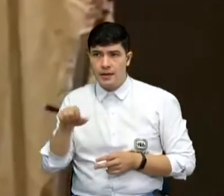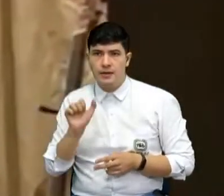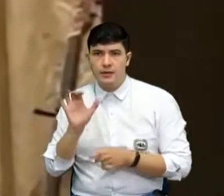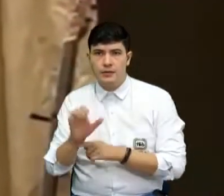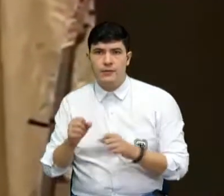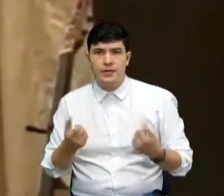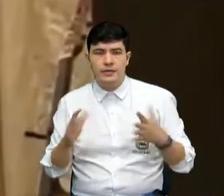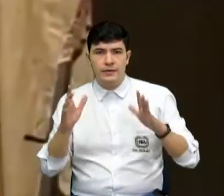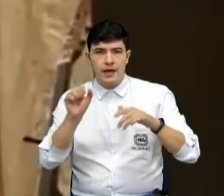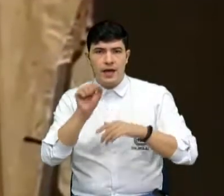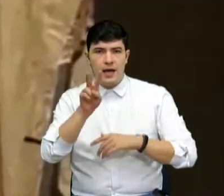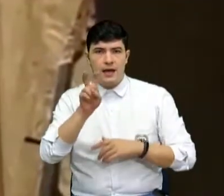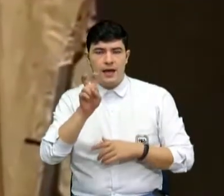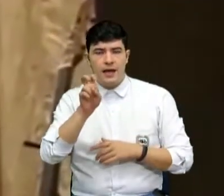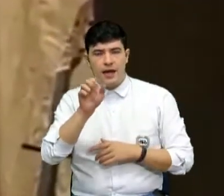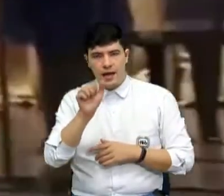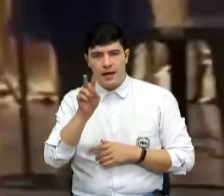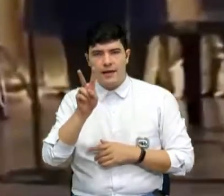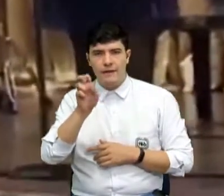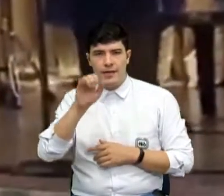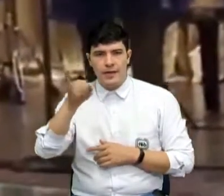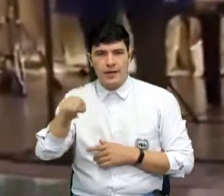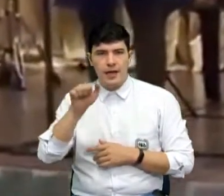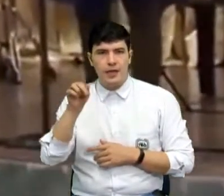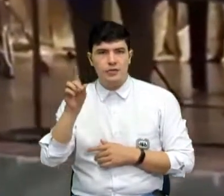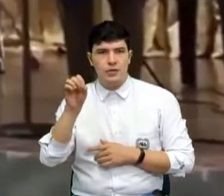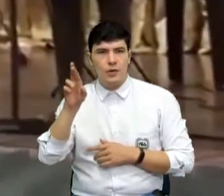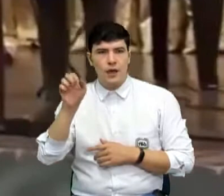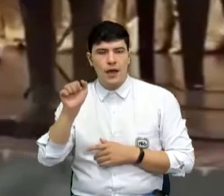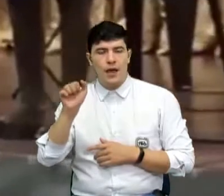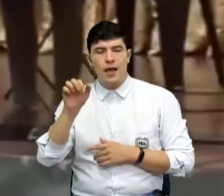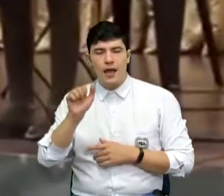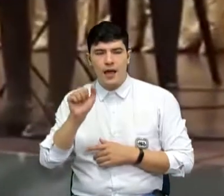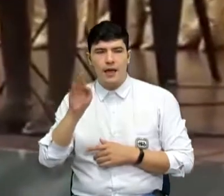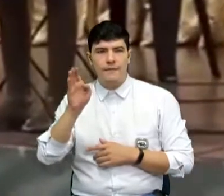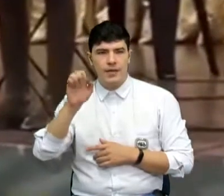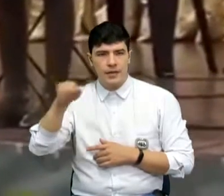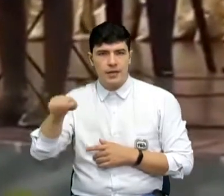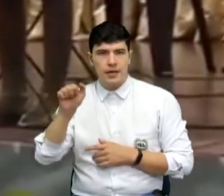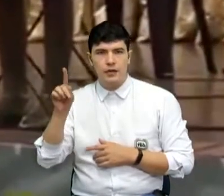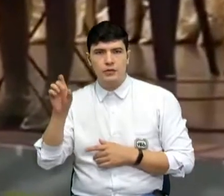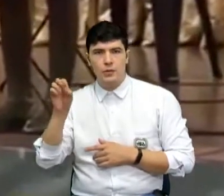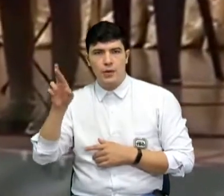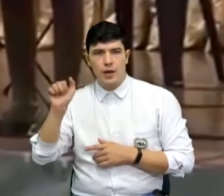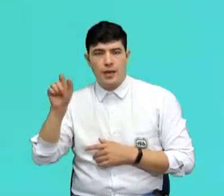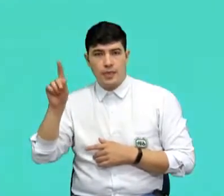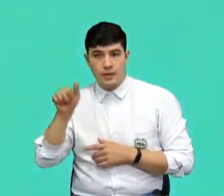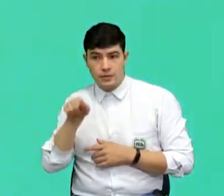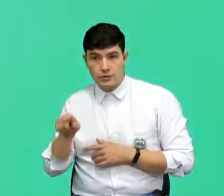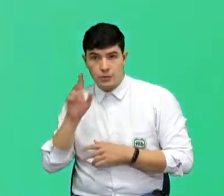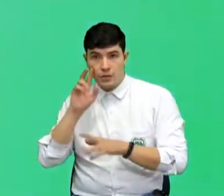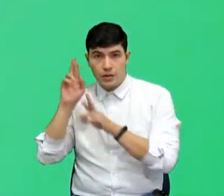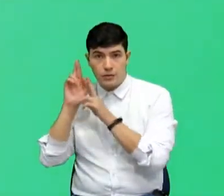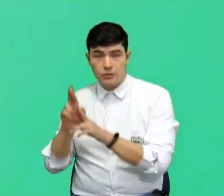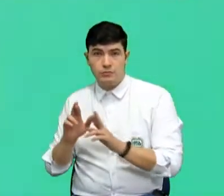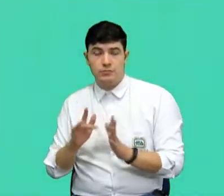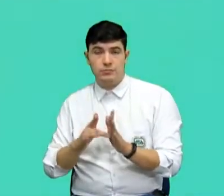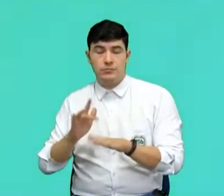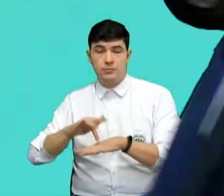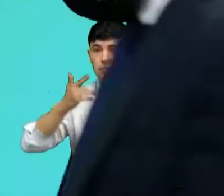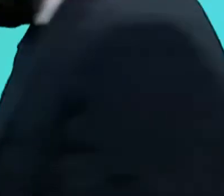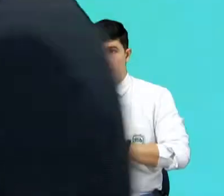Dorada. Para esa versión 2020 tendrá una óptica diferente, en donde se le hará un gran homenaje a